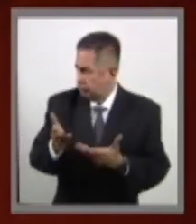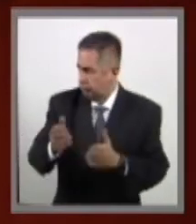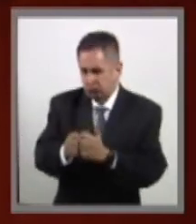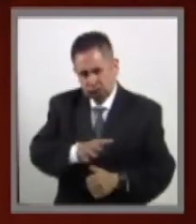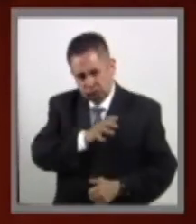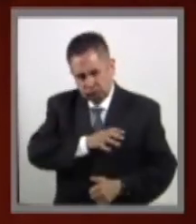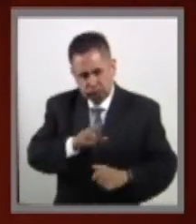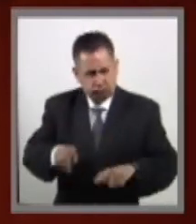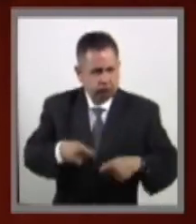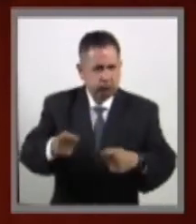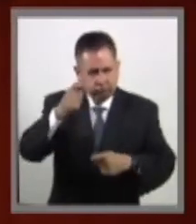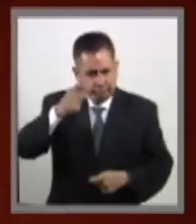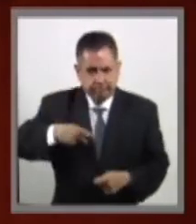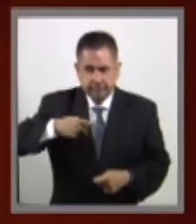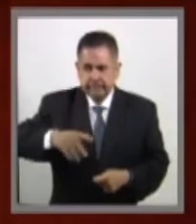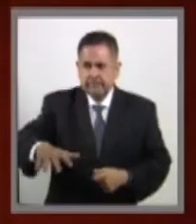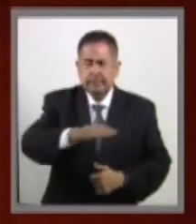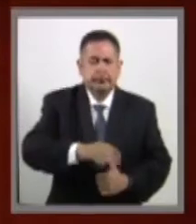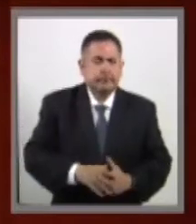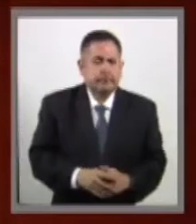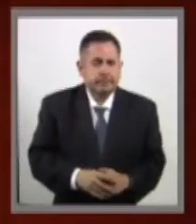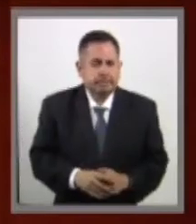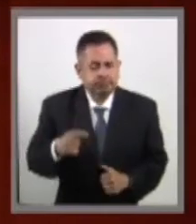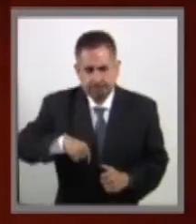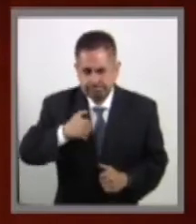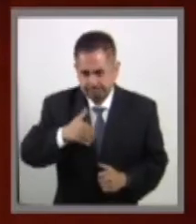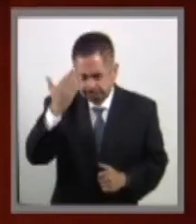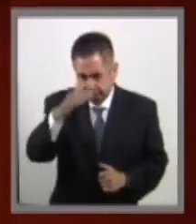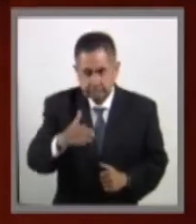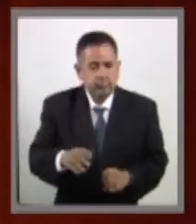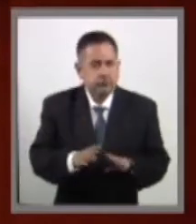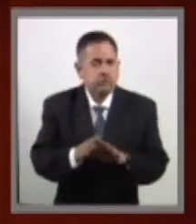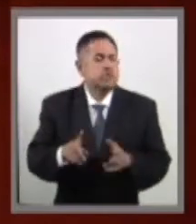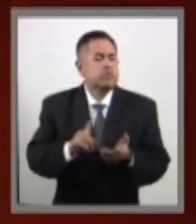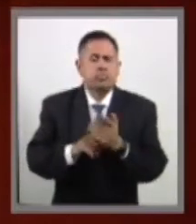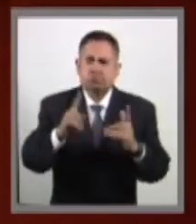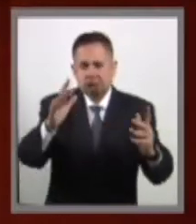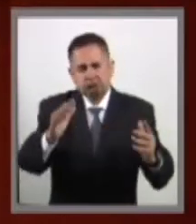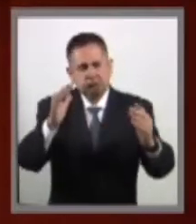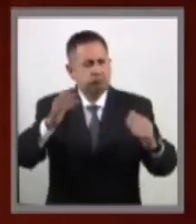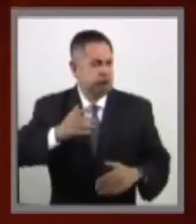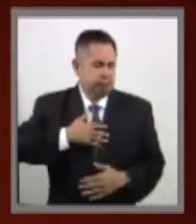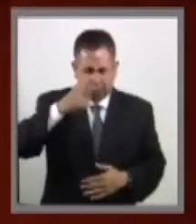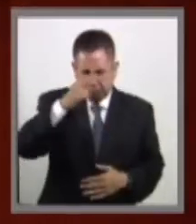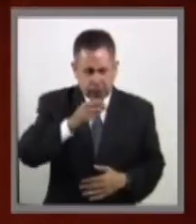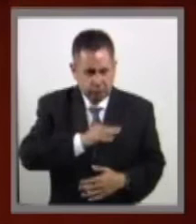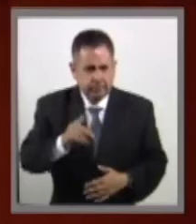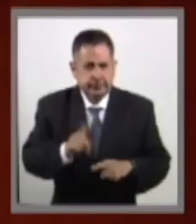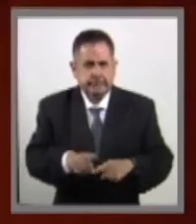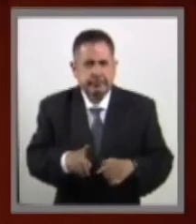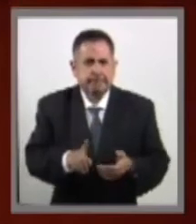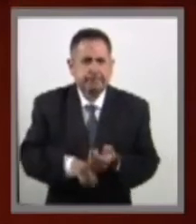calidad para la población. Sabemos que para hacer realidad la soberanía alimentaria es